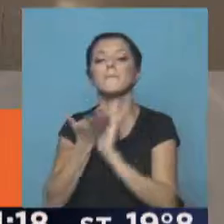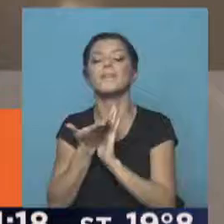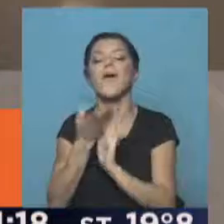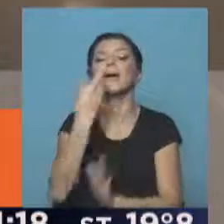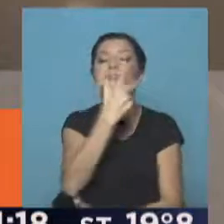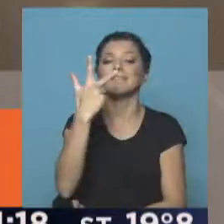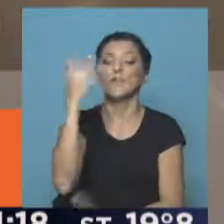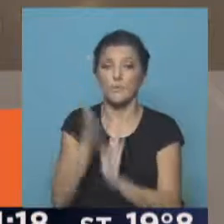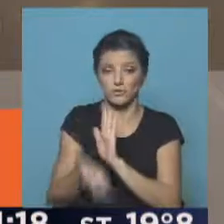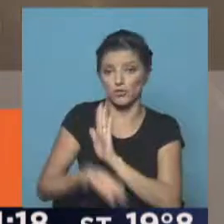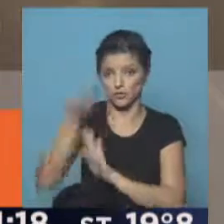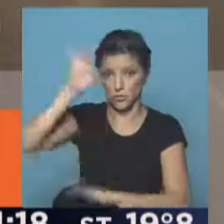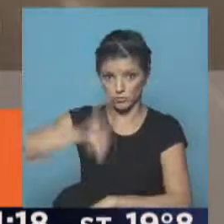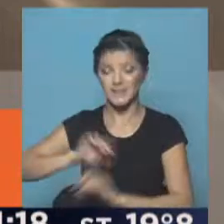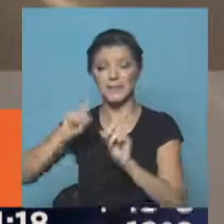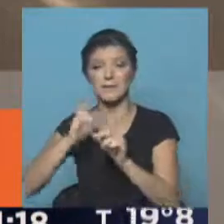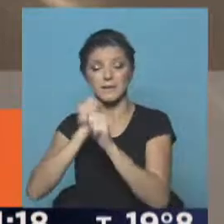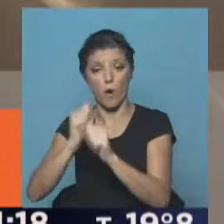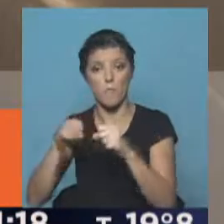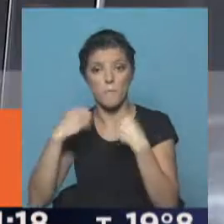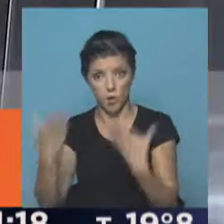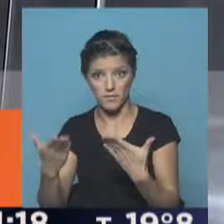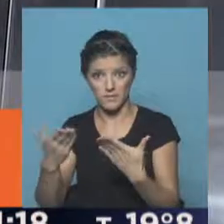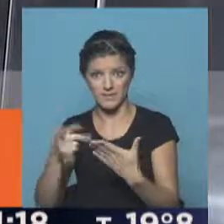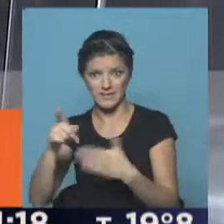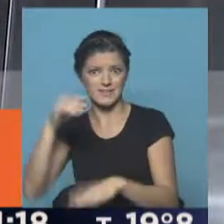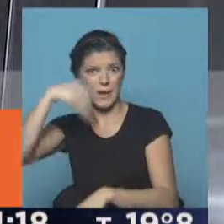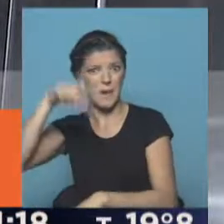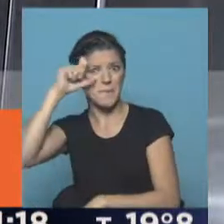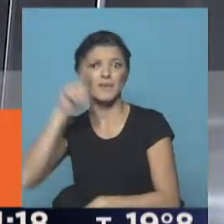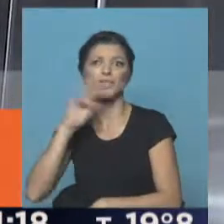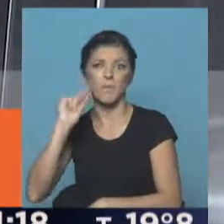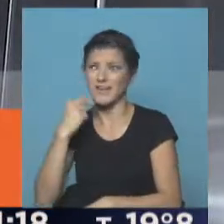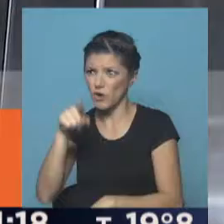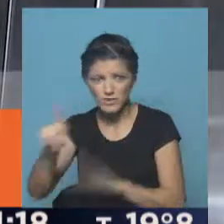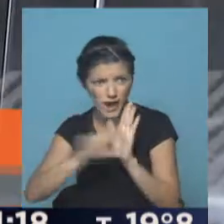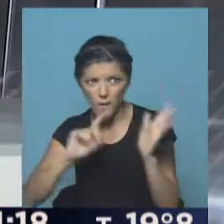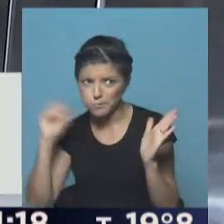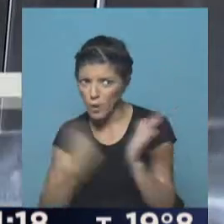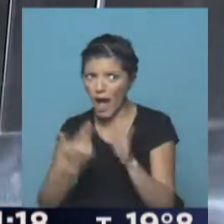35% y mejores condiciones laborales. Metrovías dijo que es ilegal porque ya acordaron en paritarias.